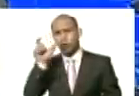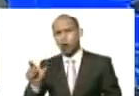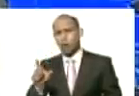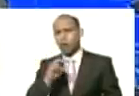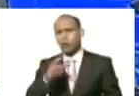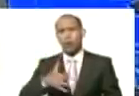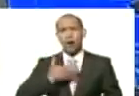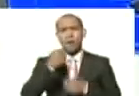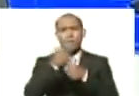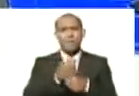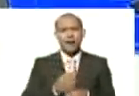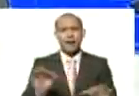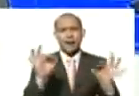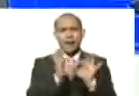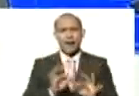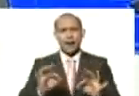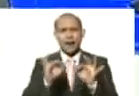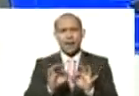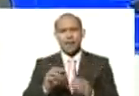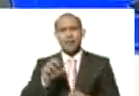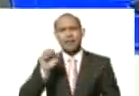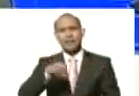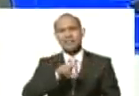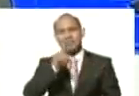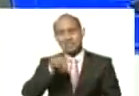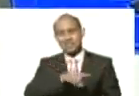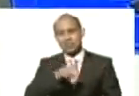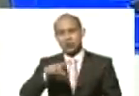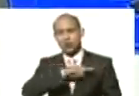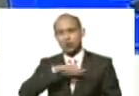nada sino de nosotros mismos.